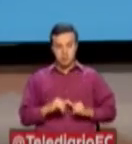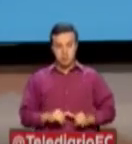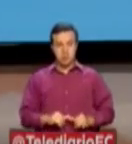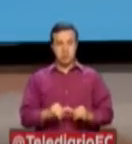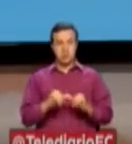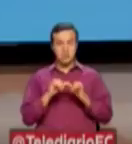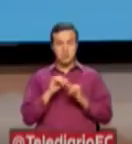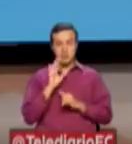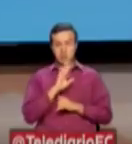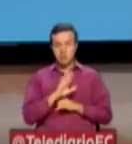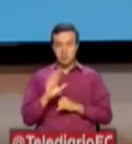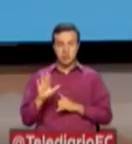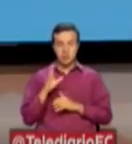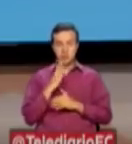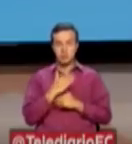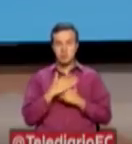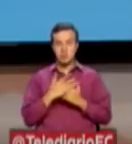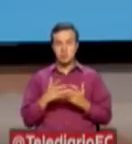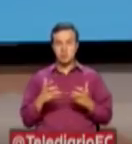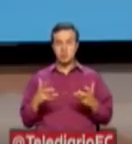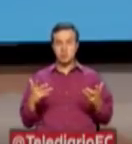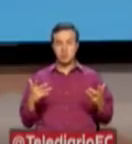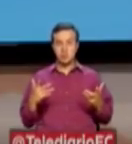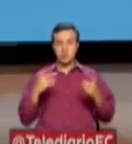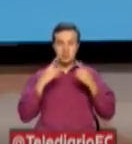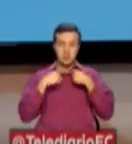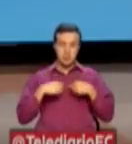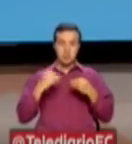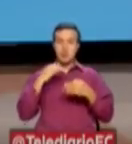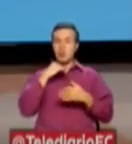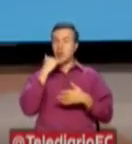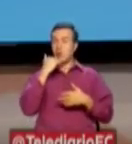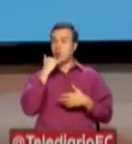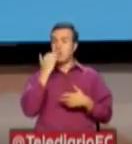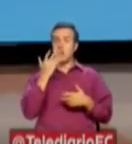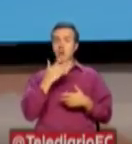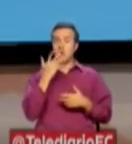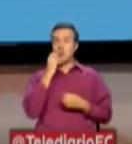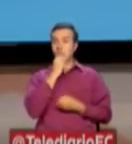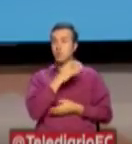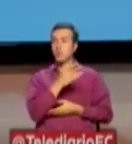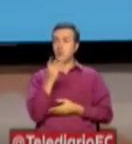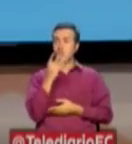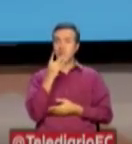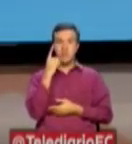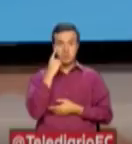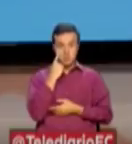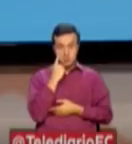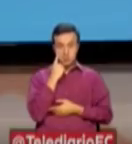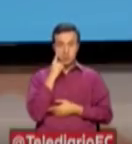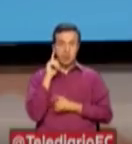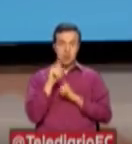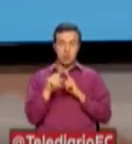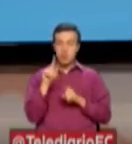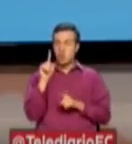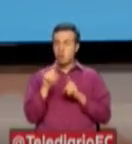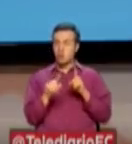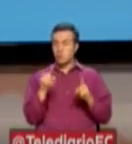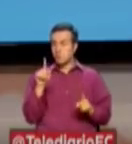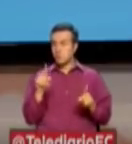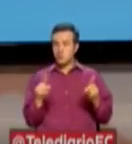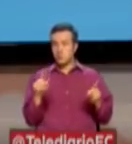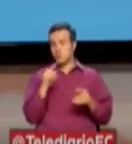de el trato de expresar alguna cantidad de referencias con algunas